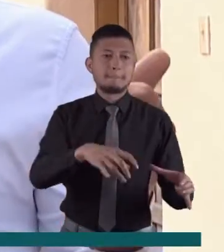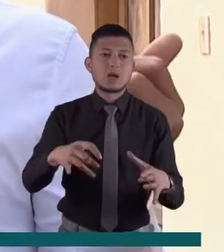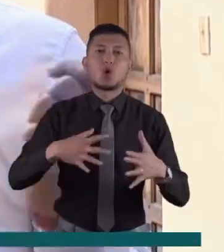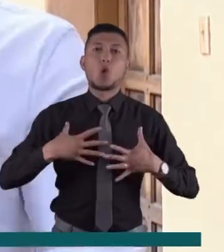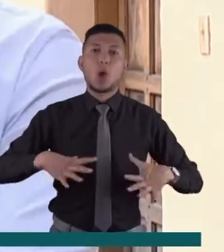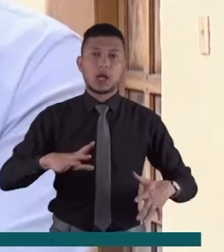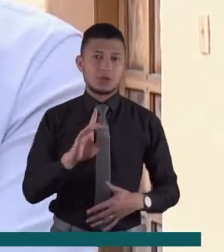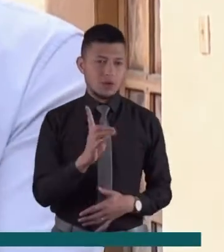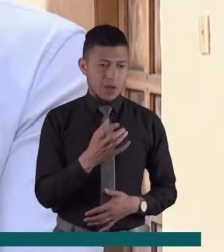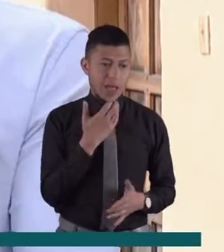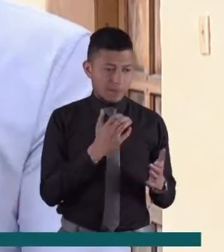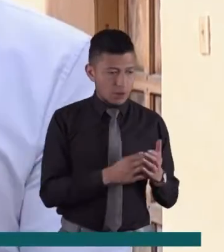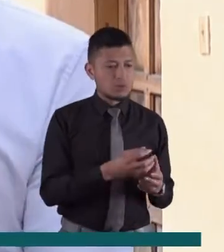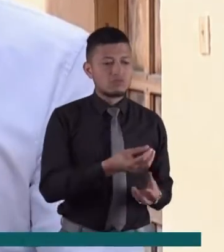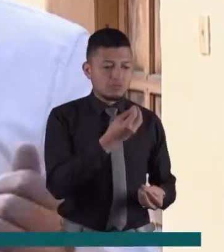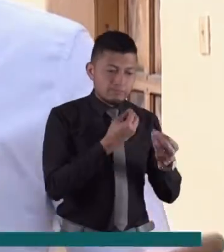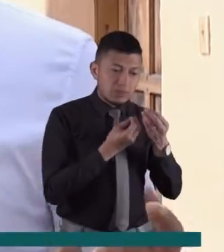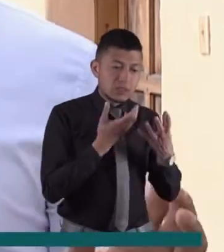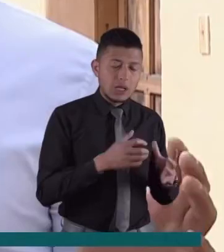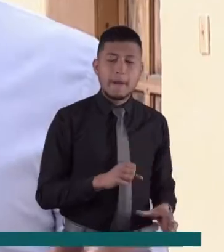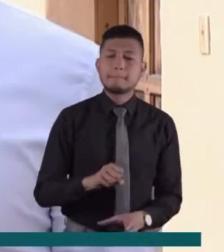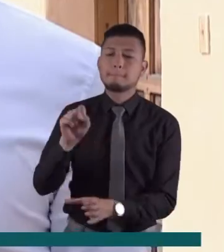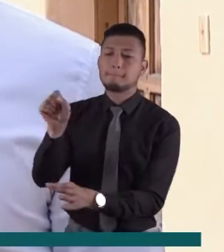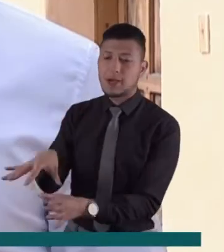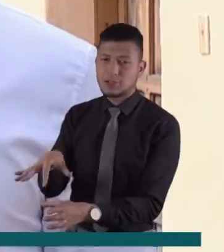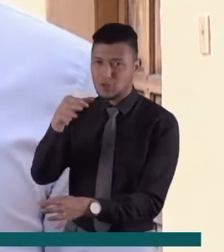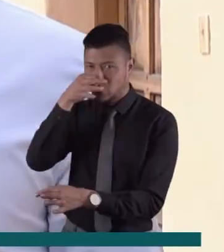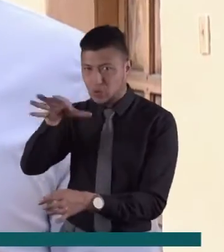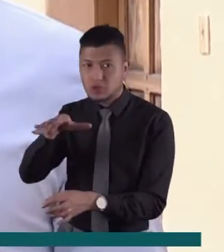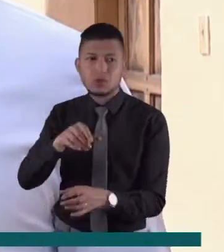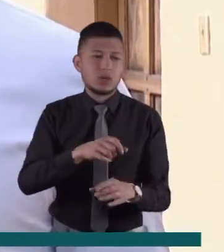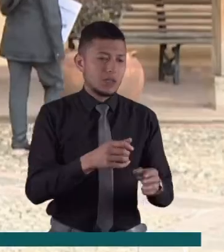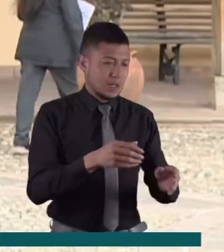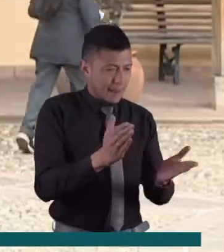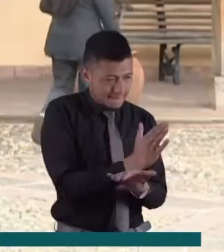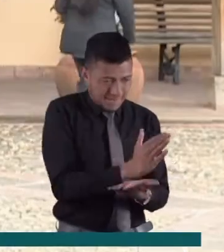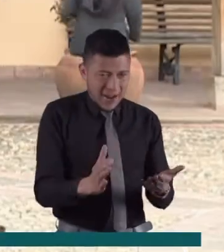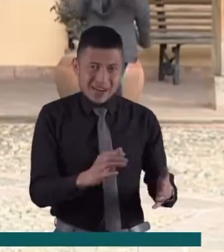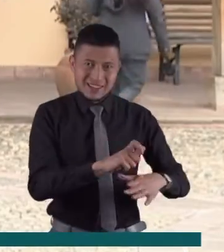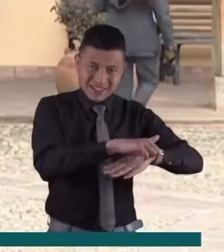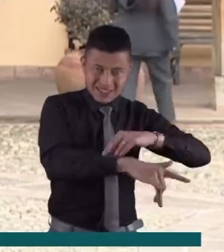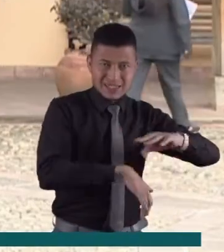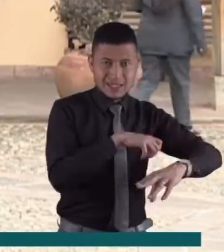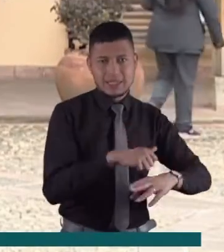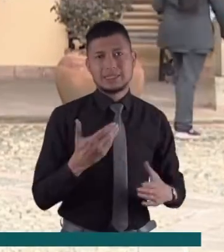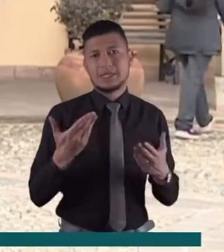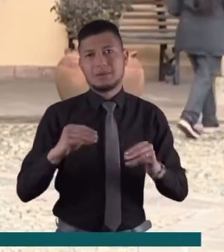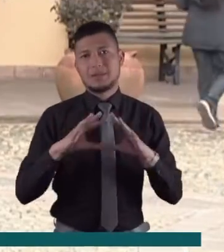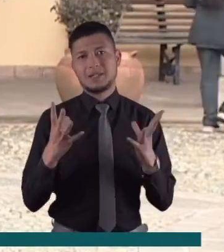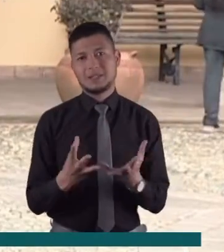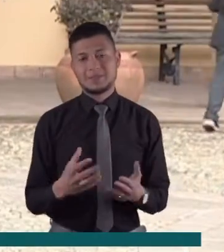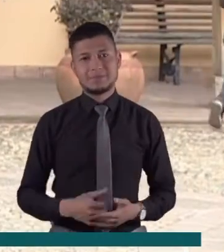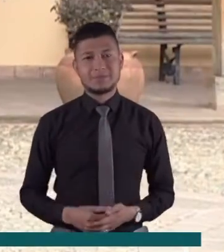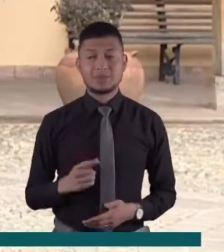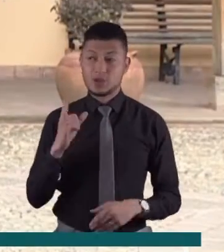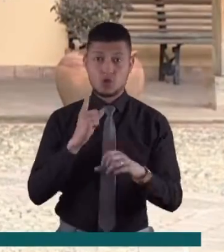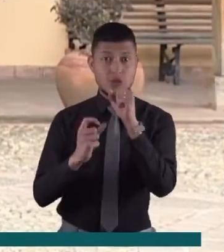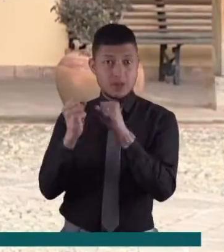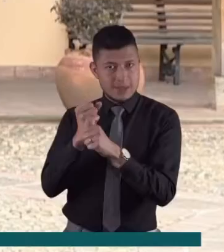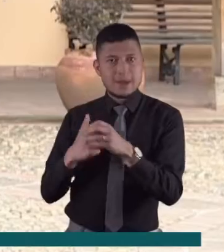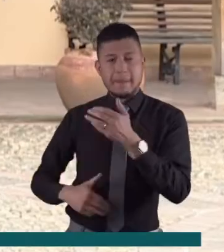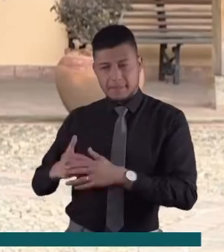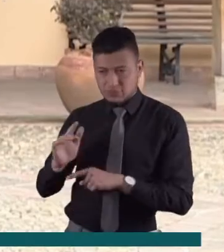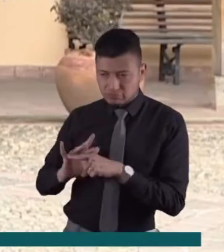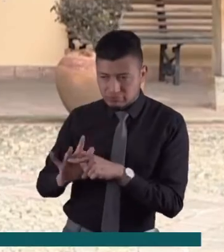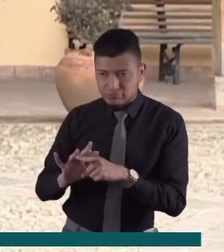si lo dejo ir a la basura contamina si lo clasificó le sirve al planeta y el año pasado arrancamos con la implementación en el mes de febrero